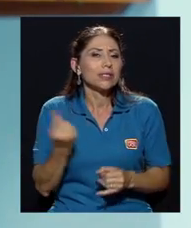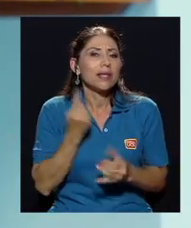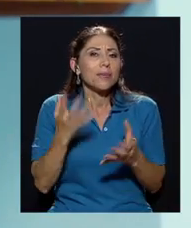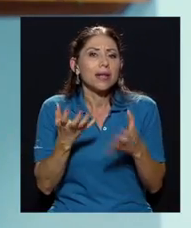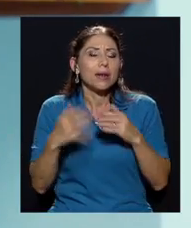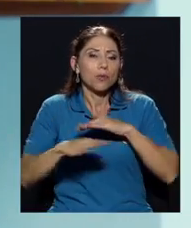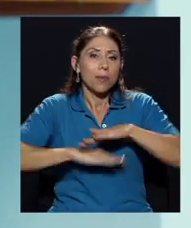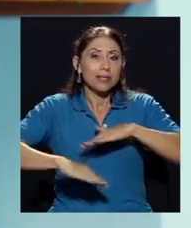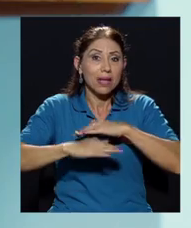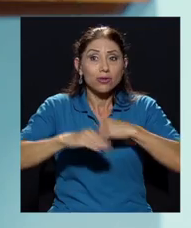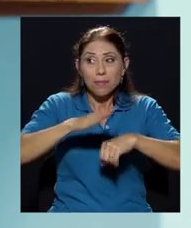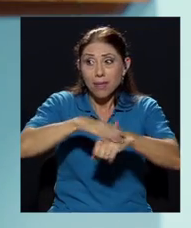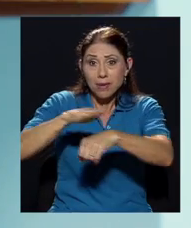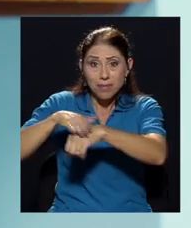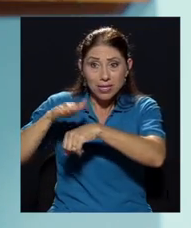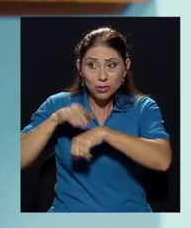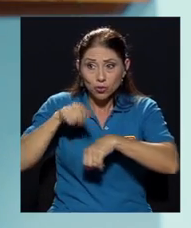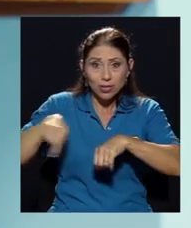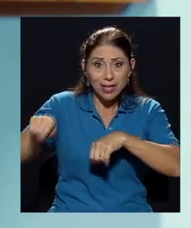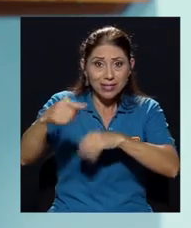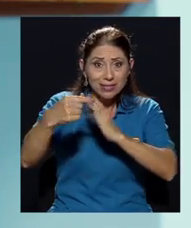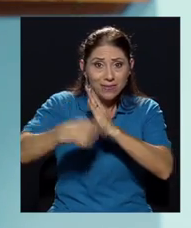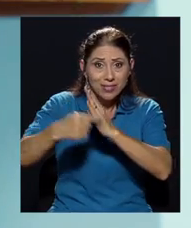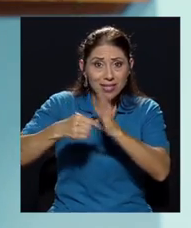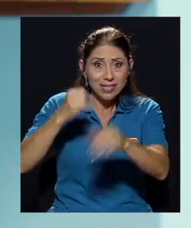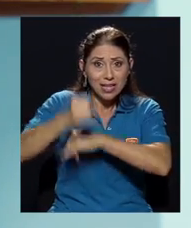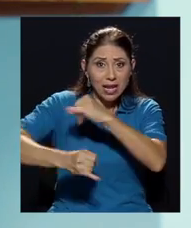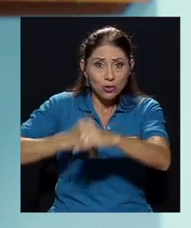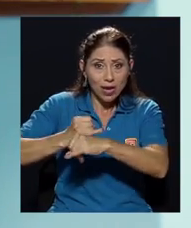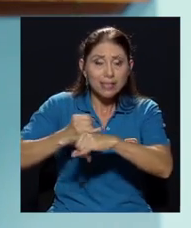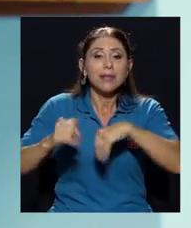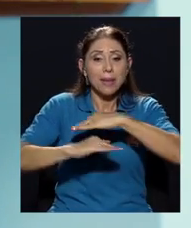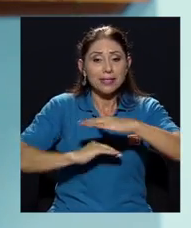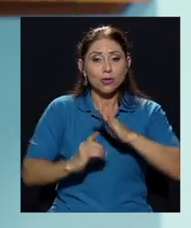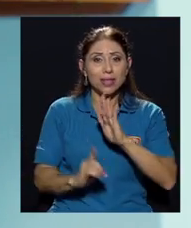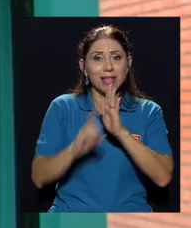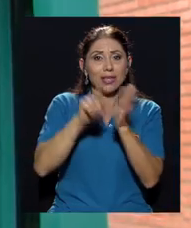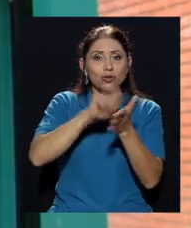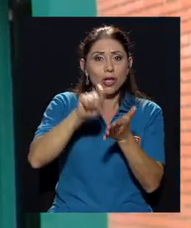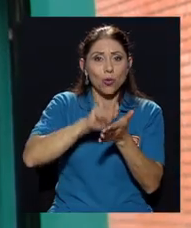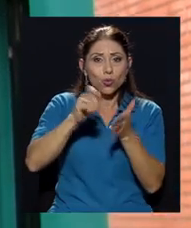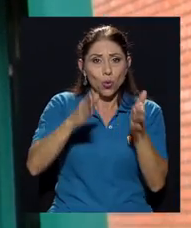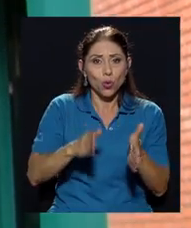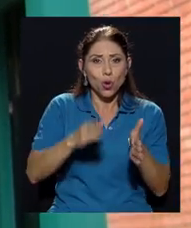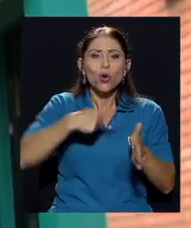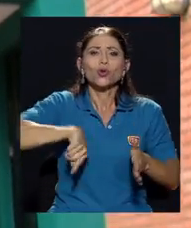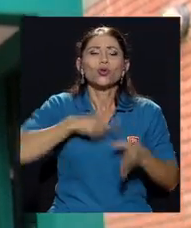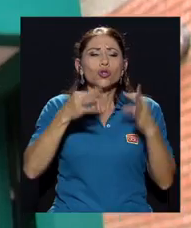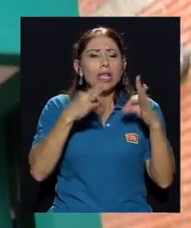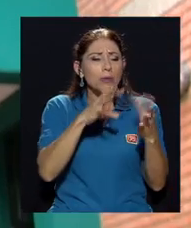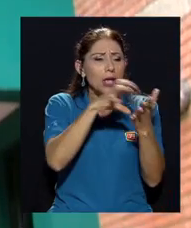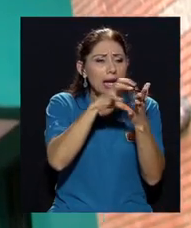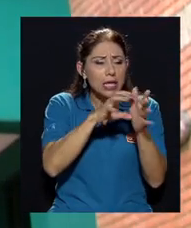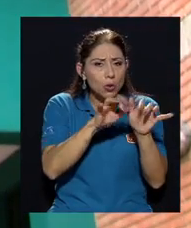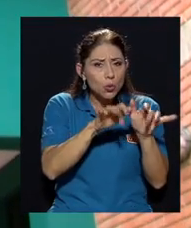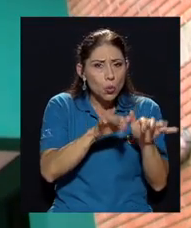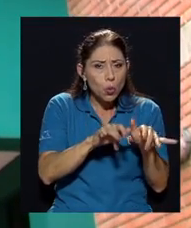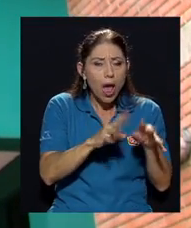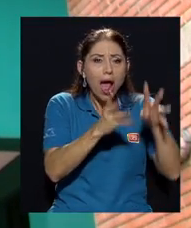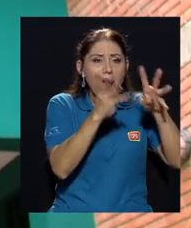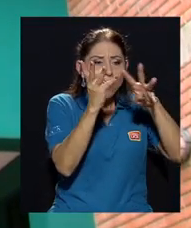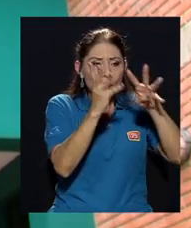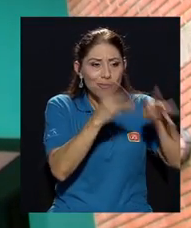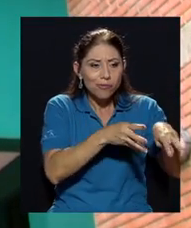en los permisos que dan esas revistas internacionales y los derechos de autor, tratamos de colgar todos estos artículos a nuestro sitio